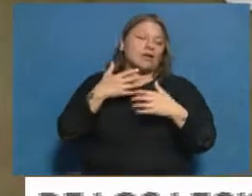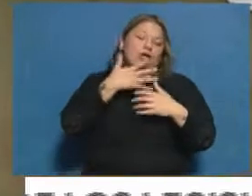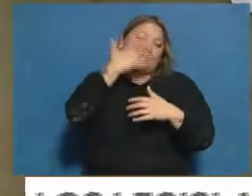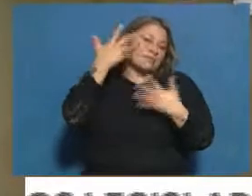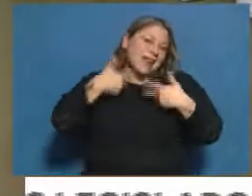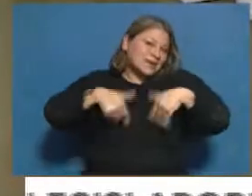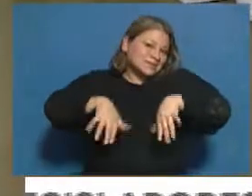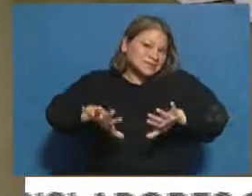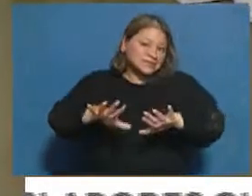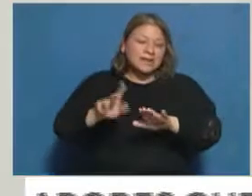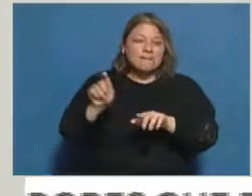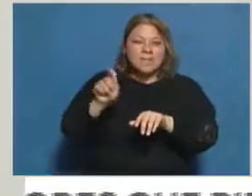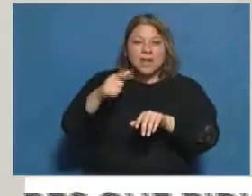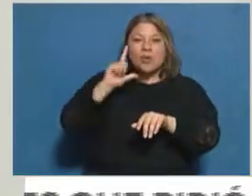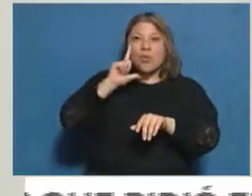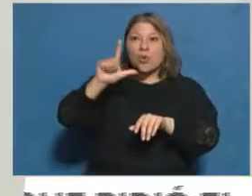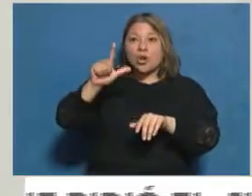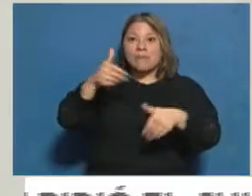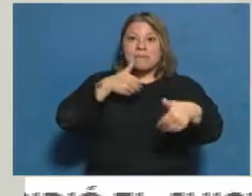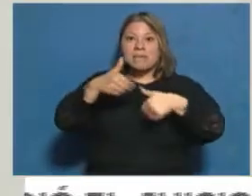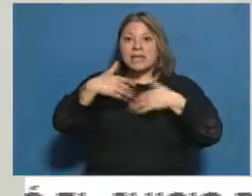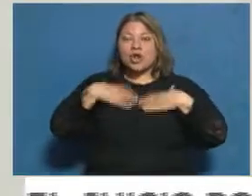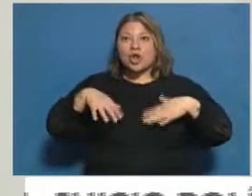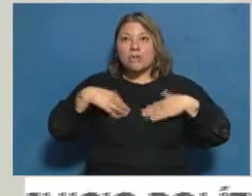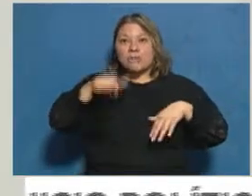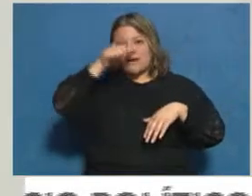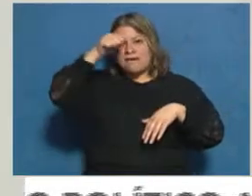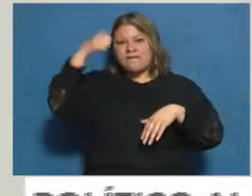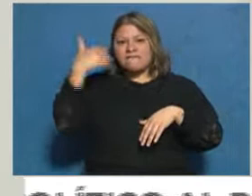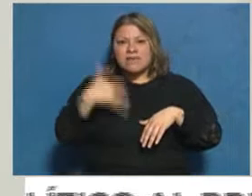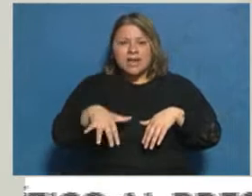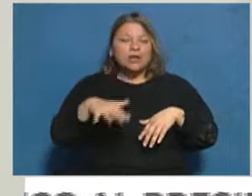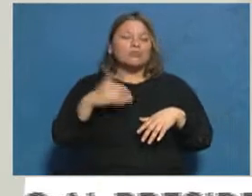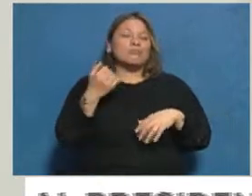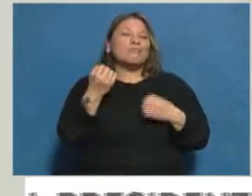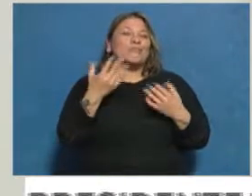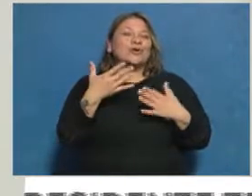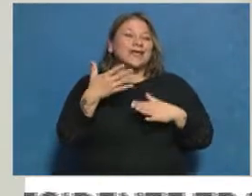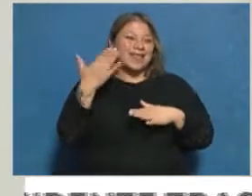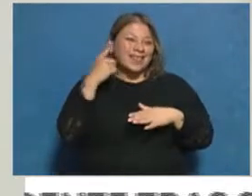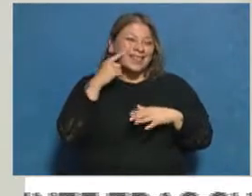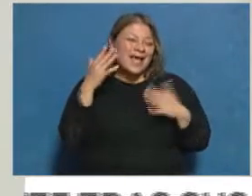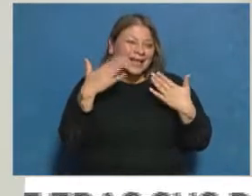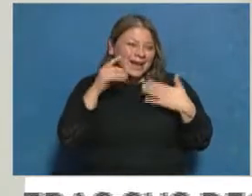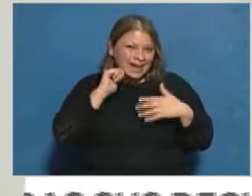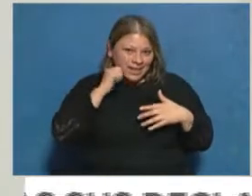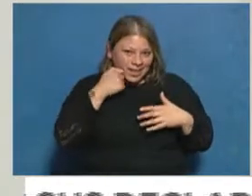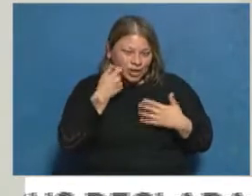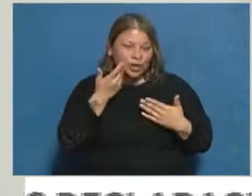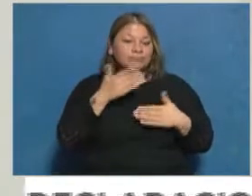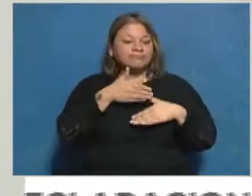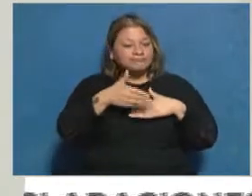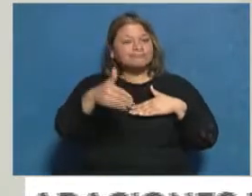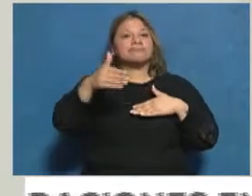La gente ya a mediados de julio empezó a pedir prendas de verano porque empezaba como tuvimos algunos días más cálidos. Y ya a partir